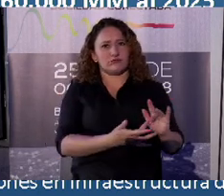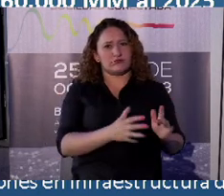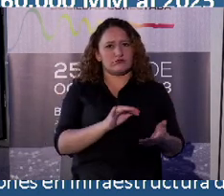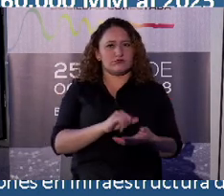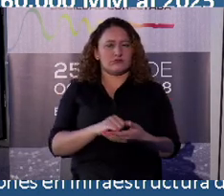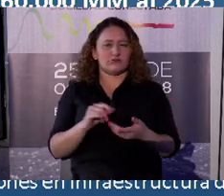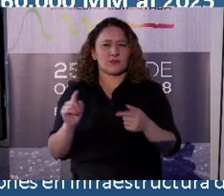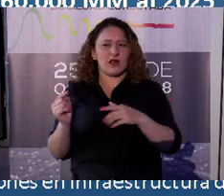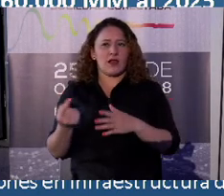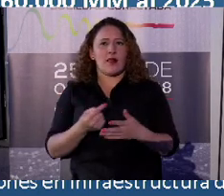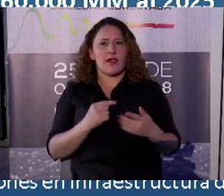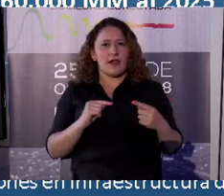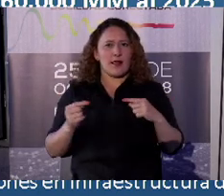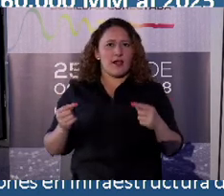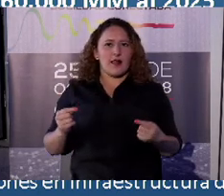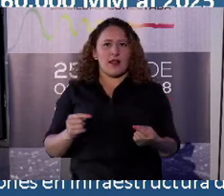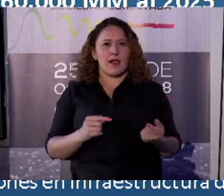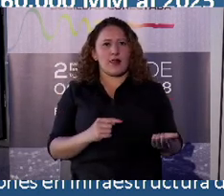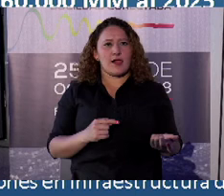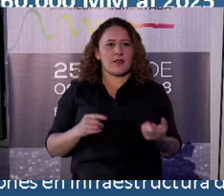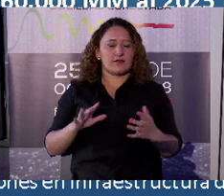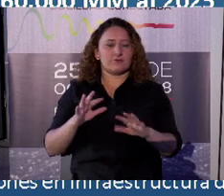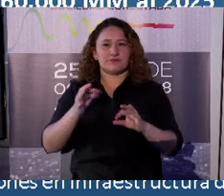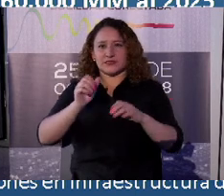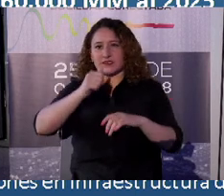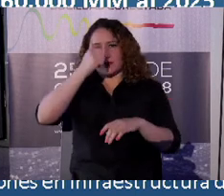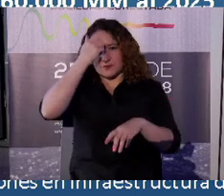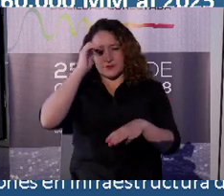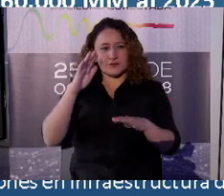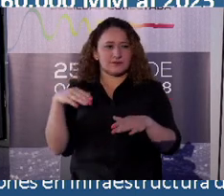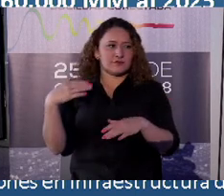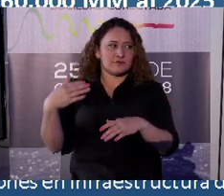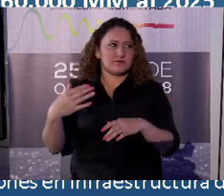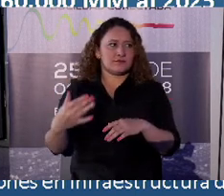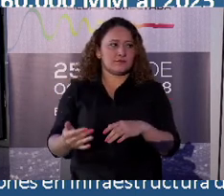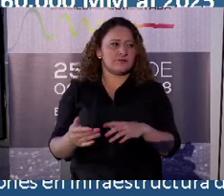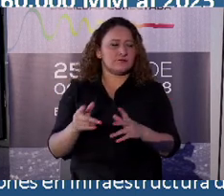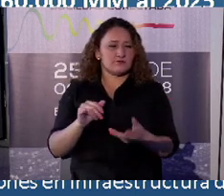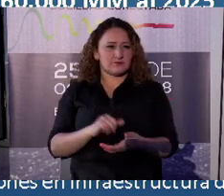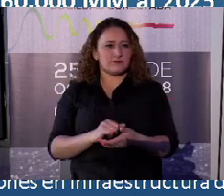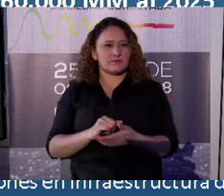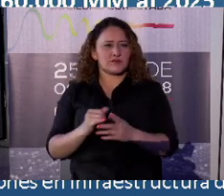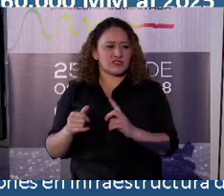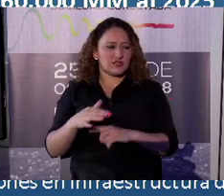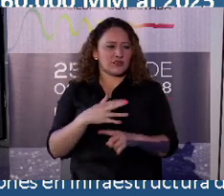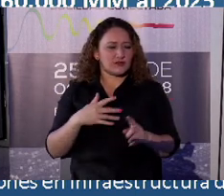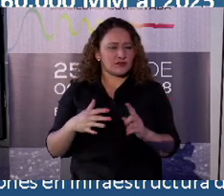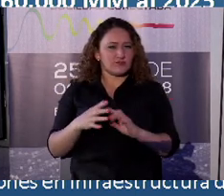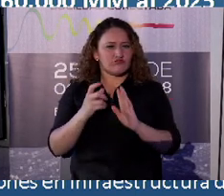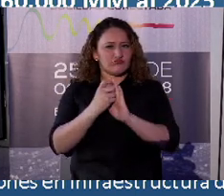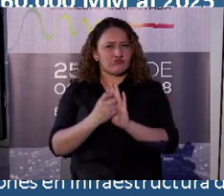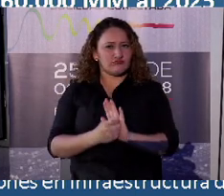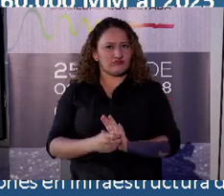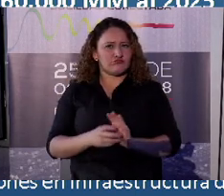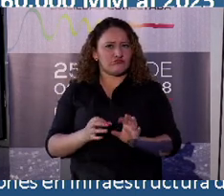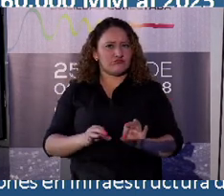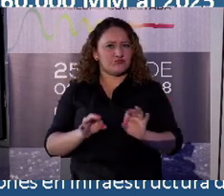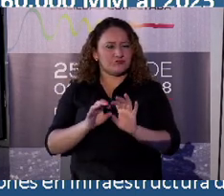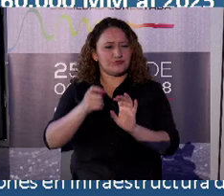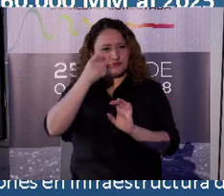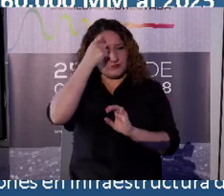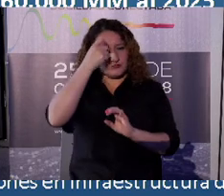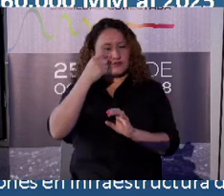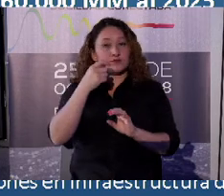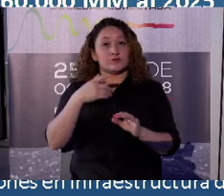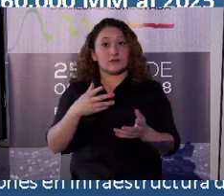discusión absolutamente fundamental en lo que viene, ¿no? Y acá unos elementos de contexto que es importante tener presentes. Lo fundamental es que,